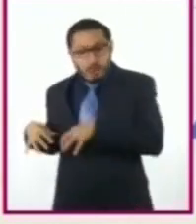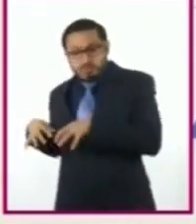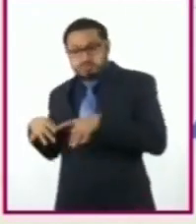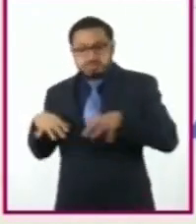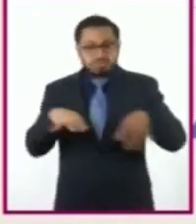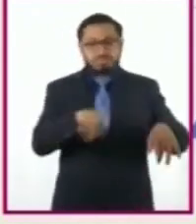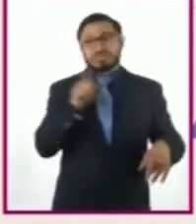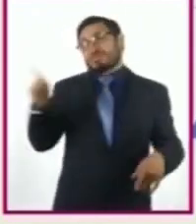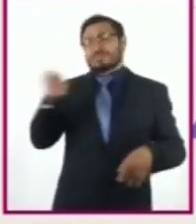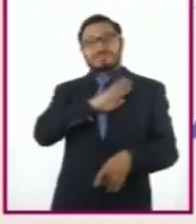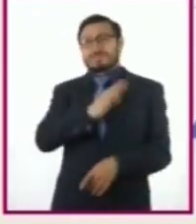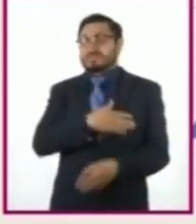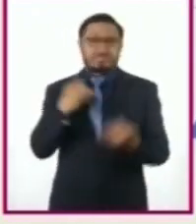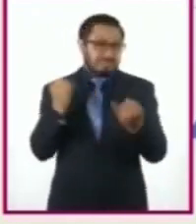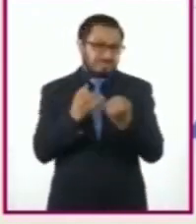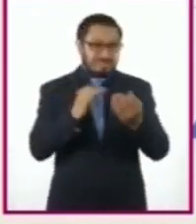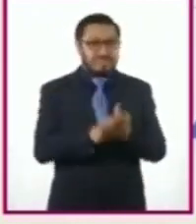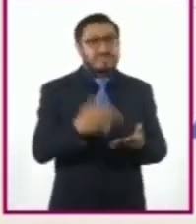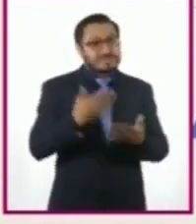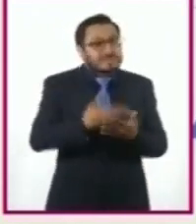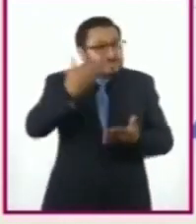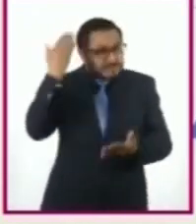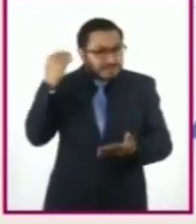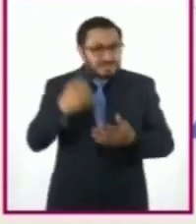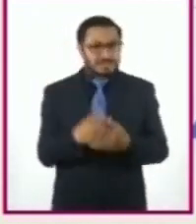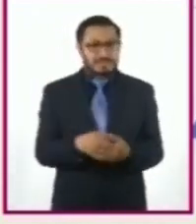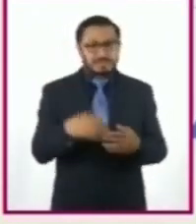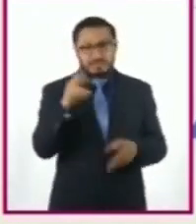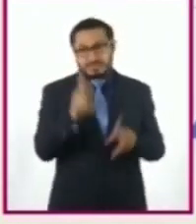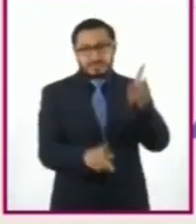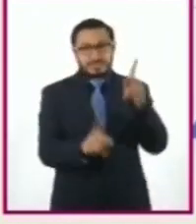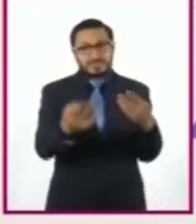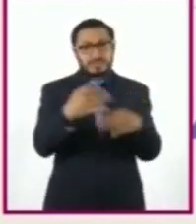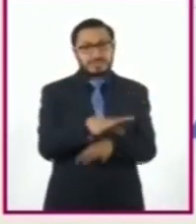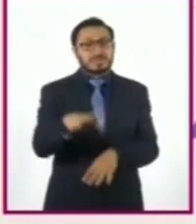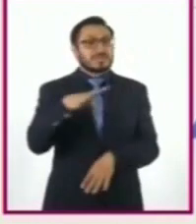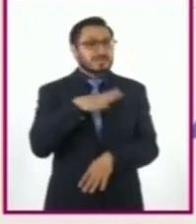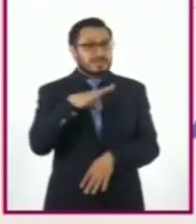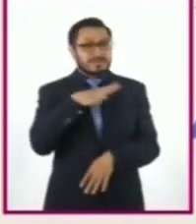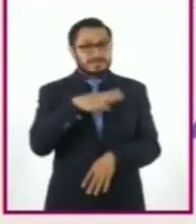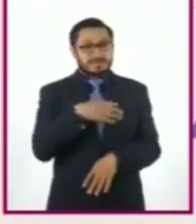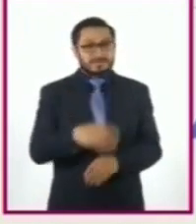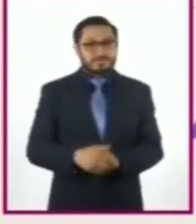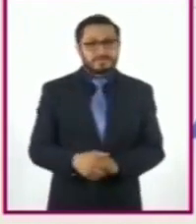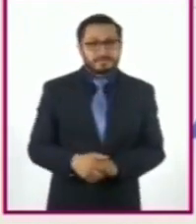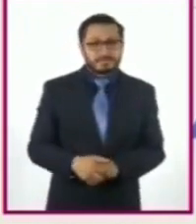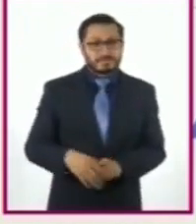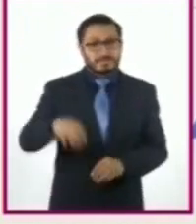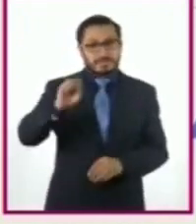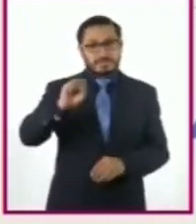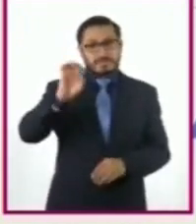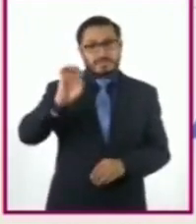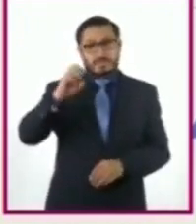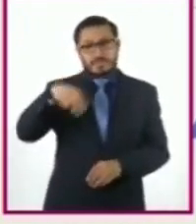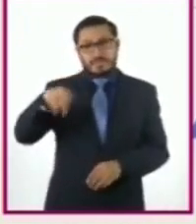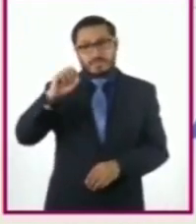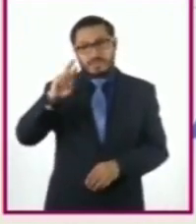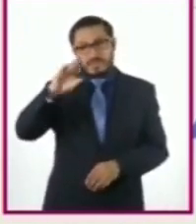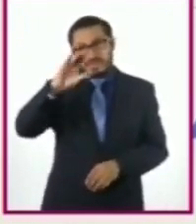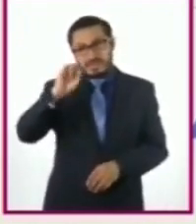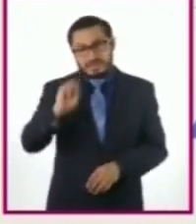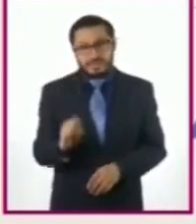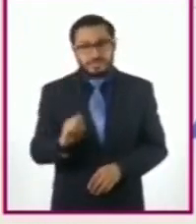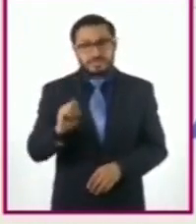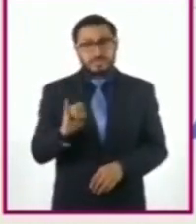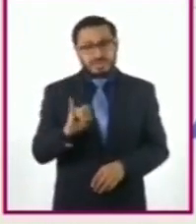española. Anteriormente, hemos hablado de la existencia de los señoríos en Mesoamérica.